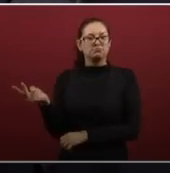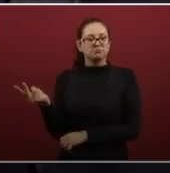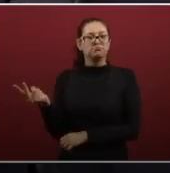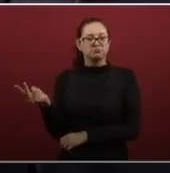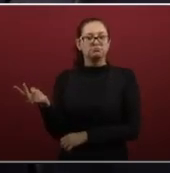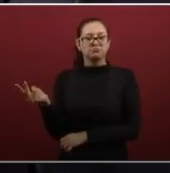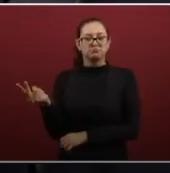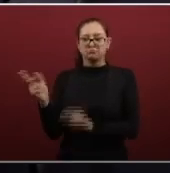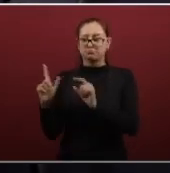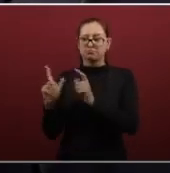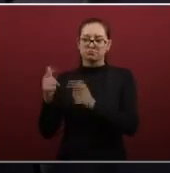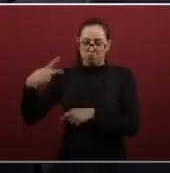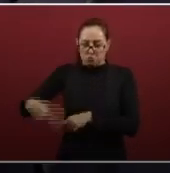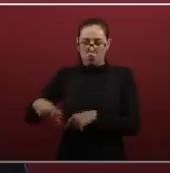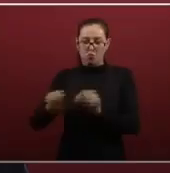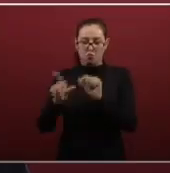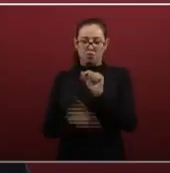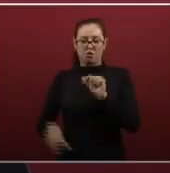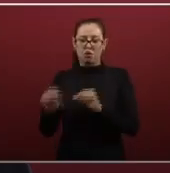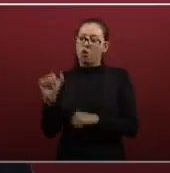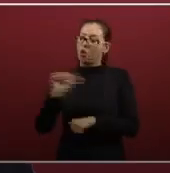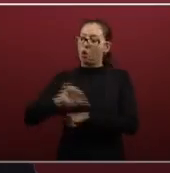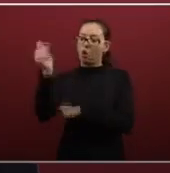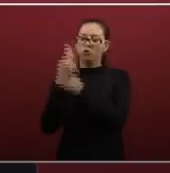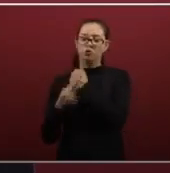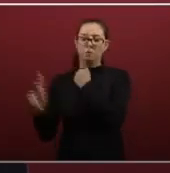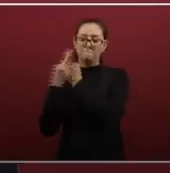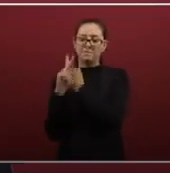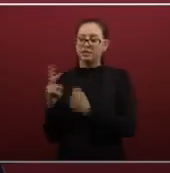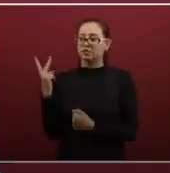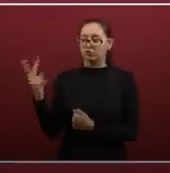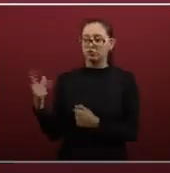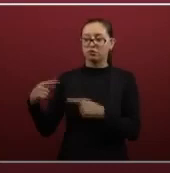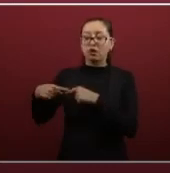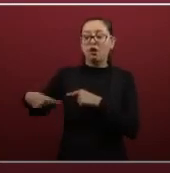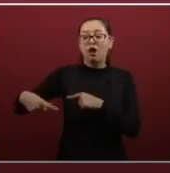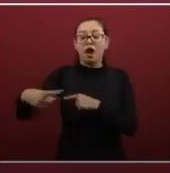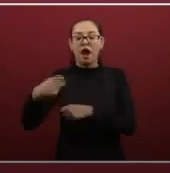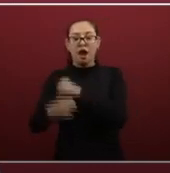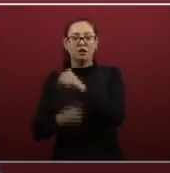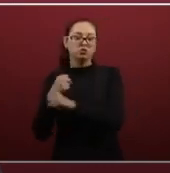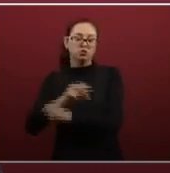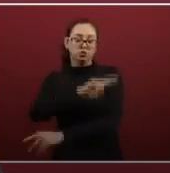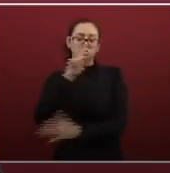nacional y una extranjera que a finales de este año